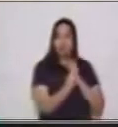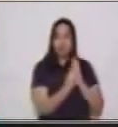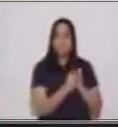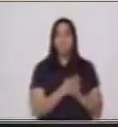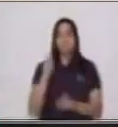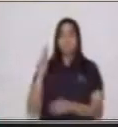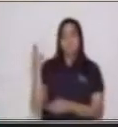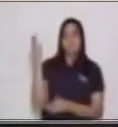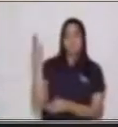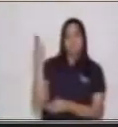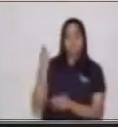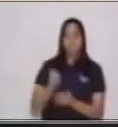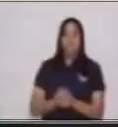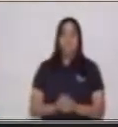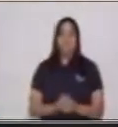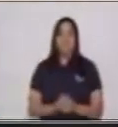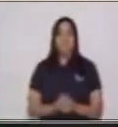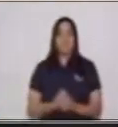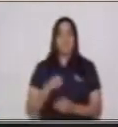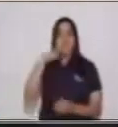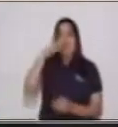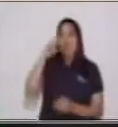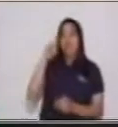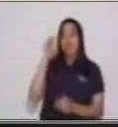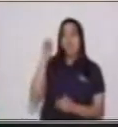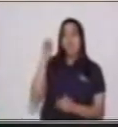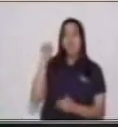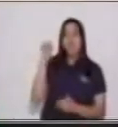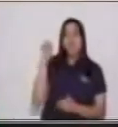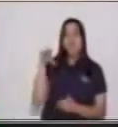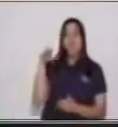La segunda, tropezar.